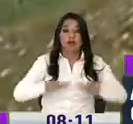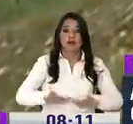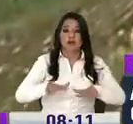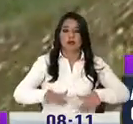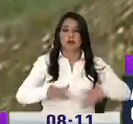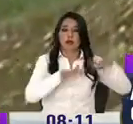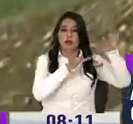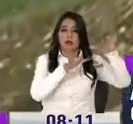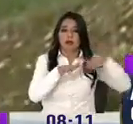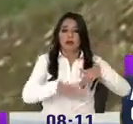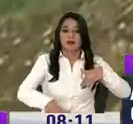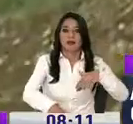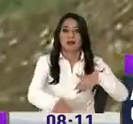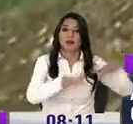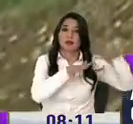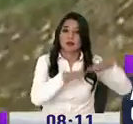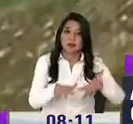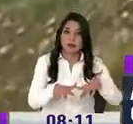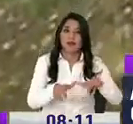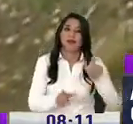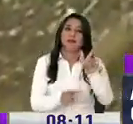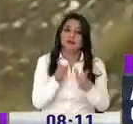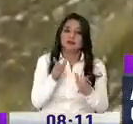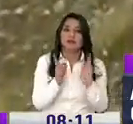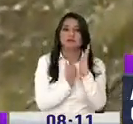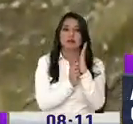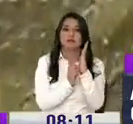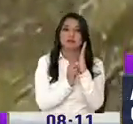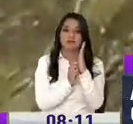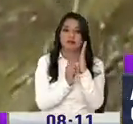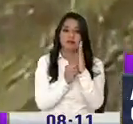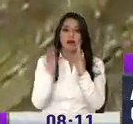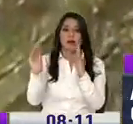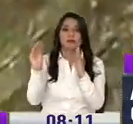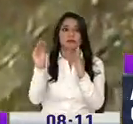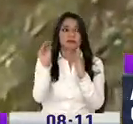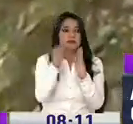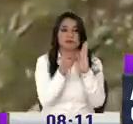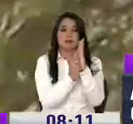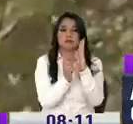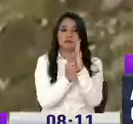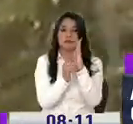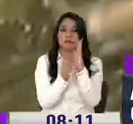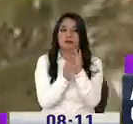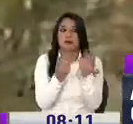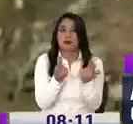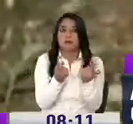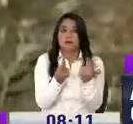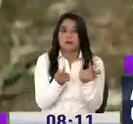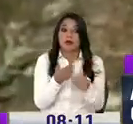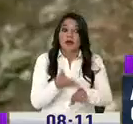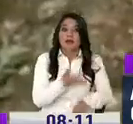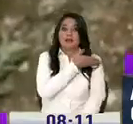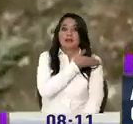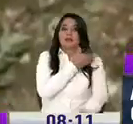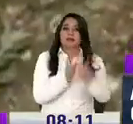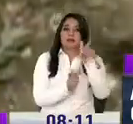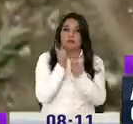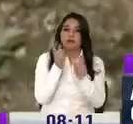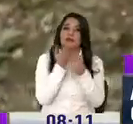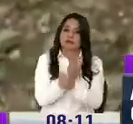de la quebrada mediante sensores, para que se alerte justamente el del fenómeno y que la gente pueda